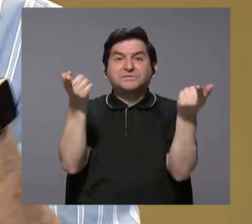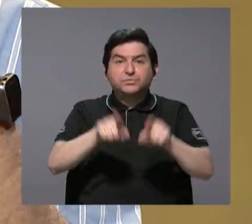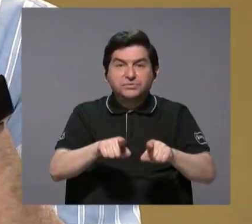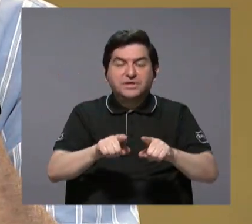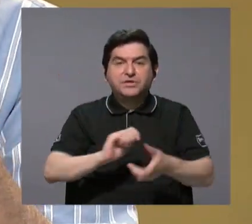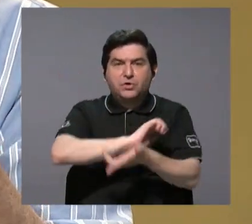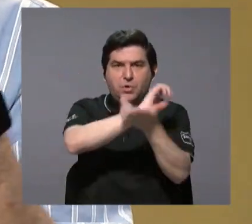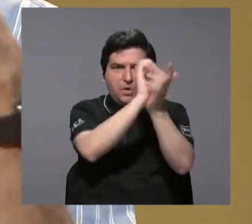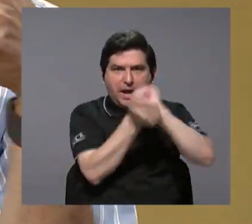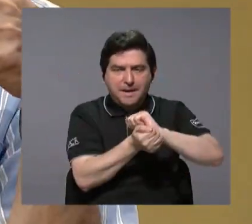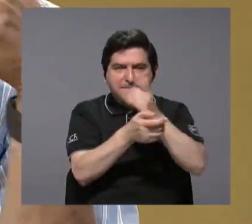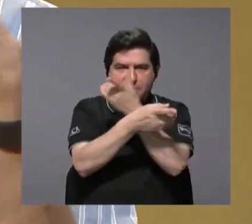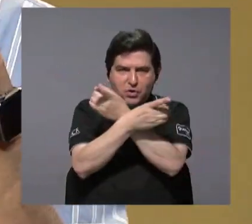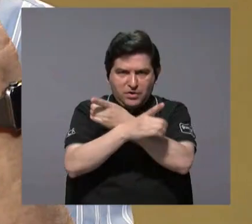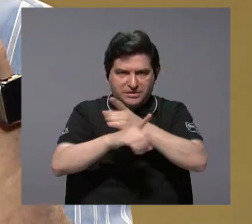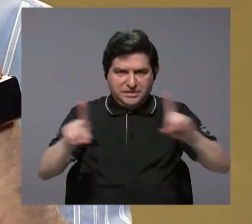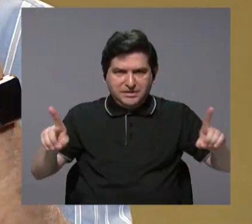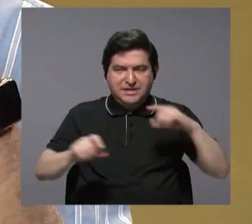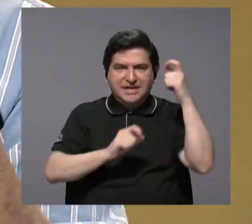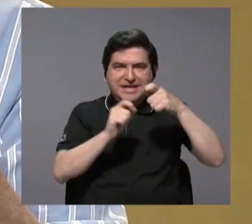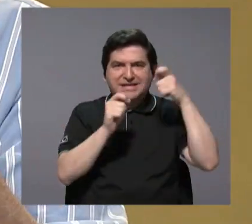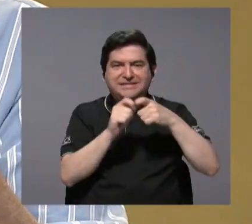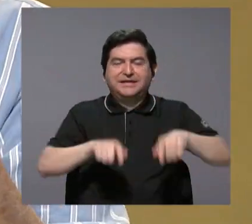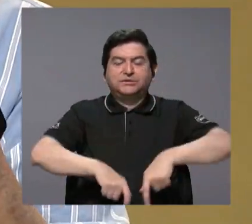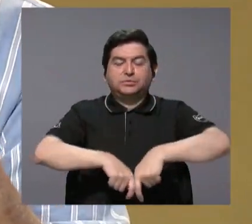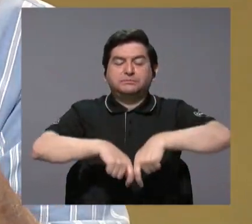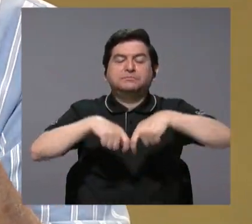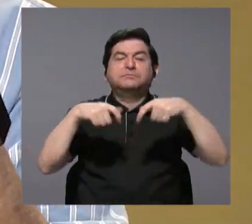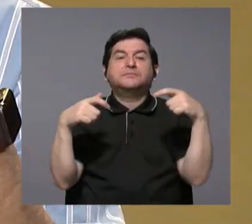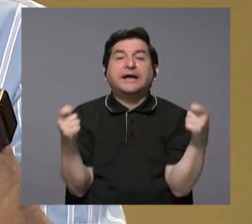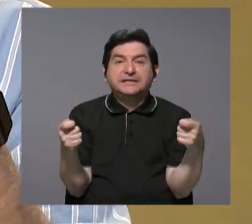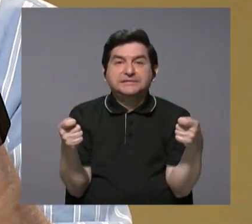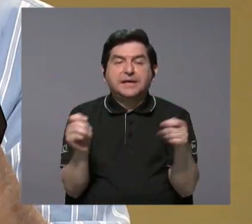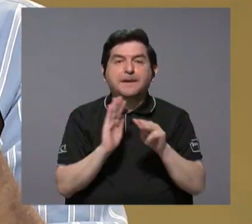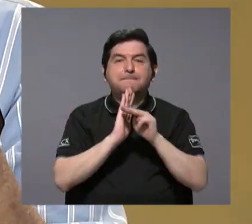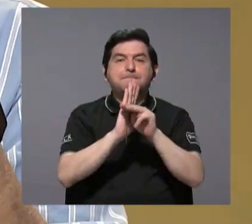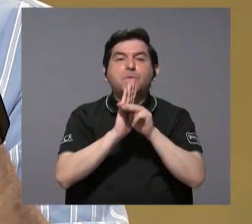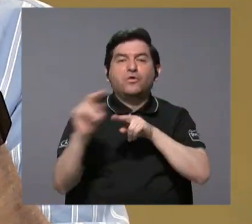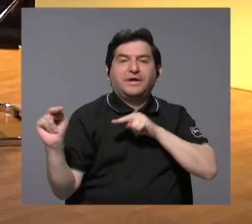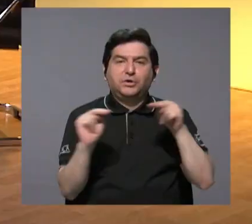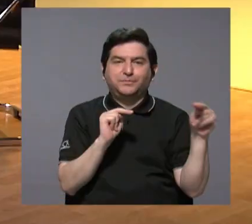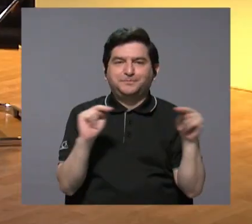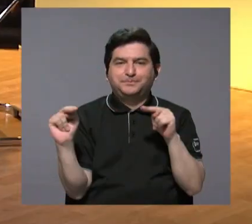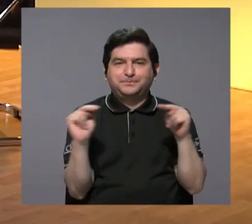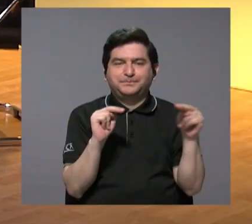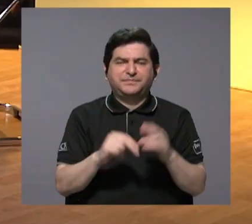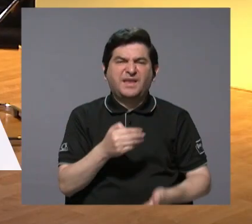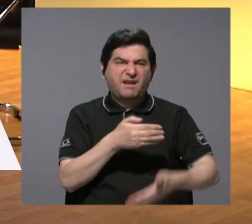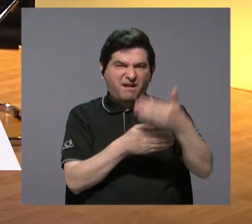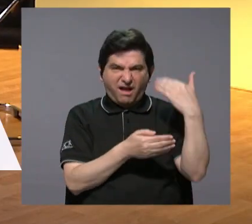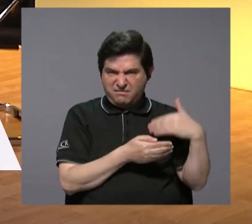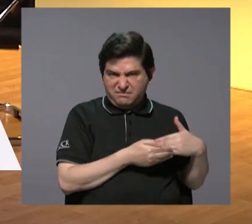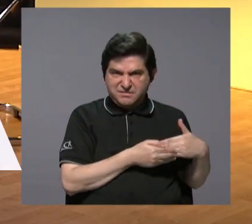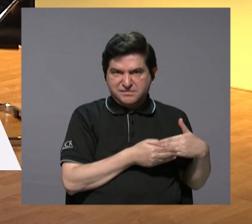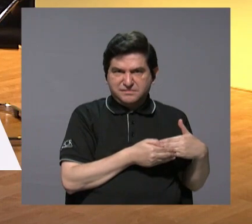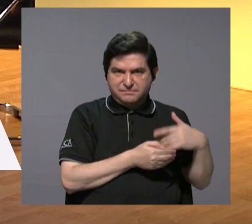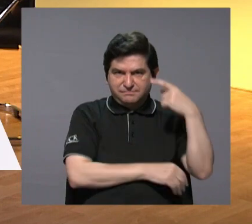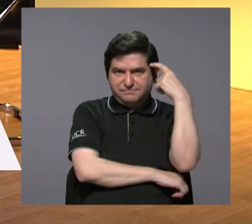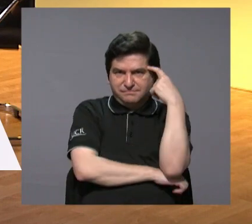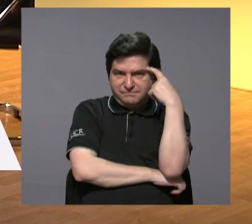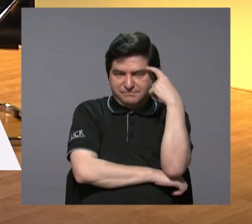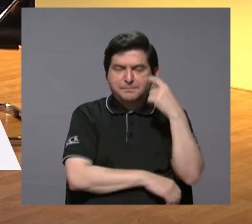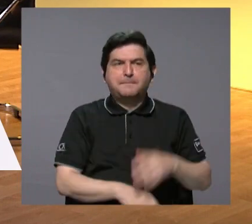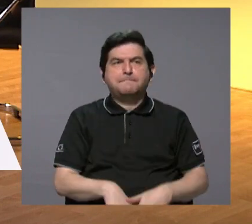particular de las democracias y en específico de la prensa fue el modelo de negocios. Anteriormente,